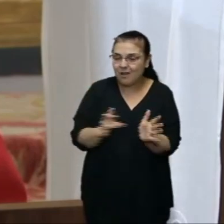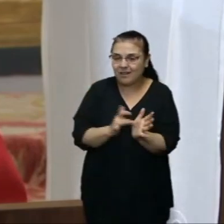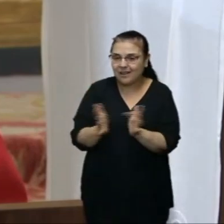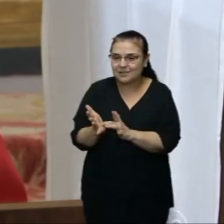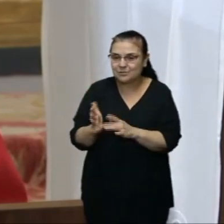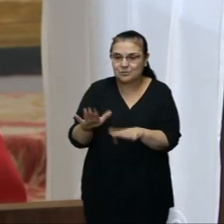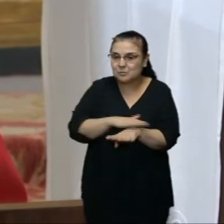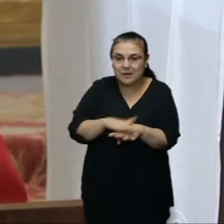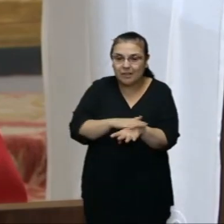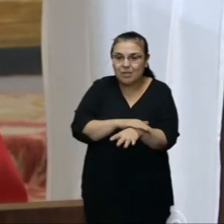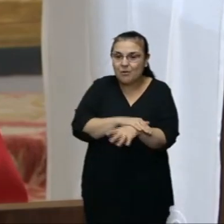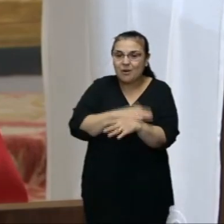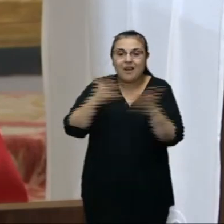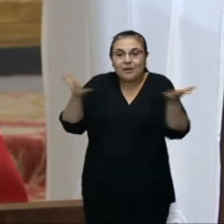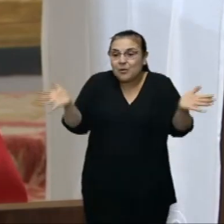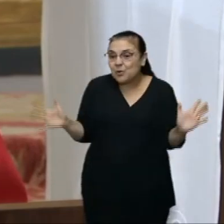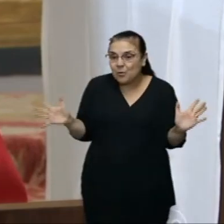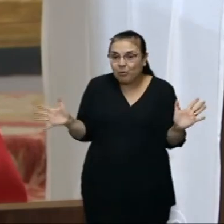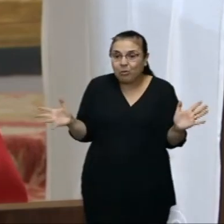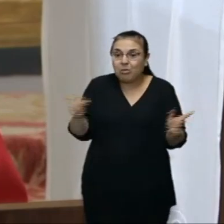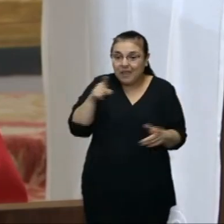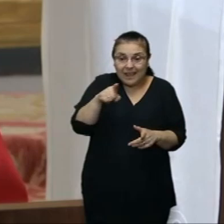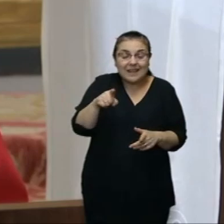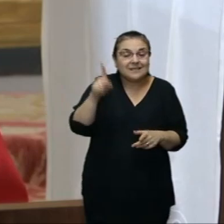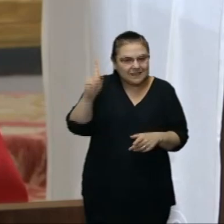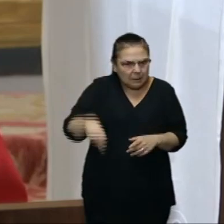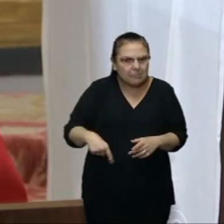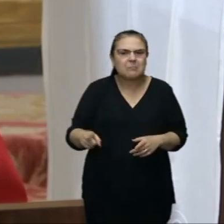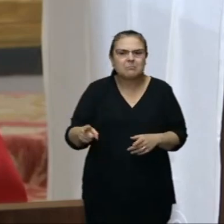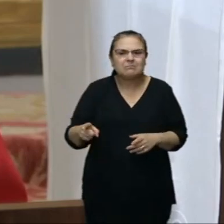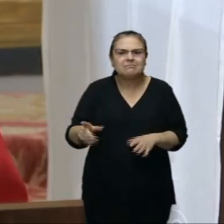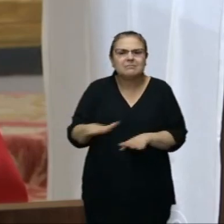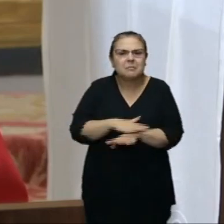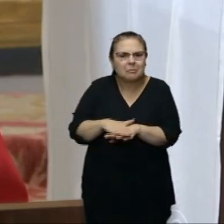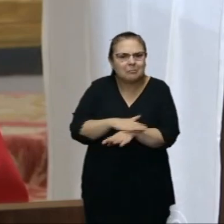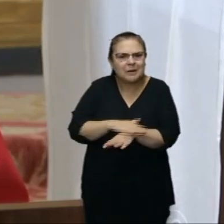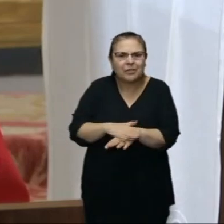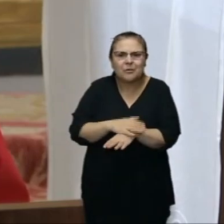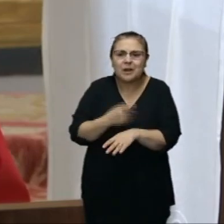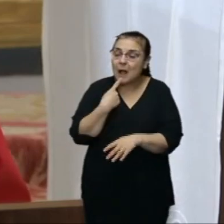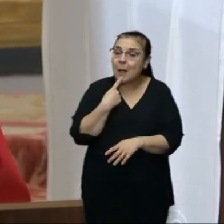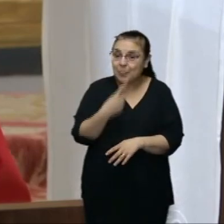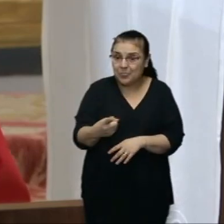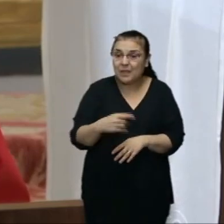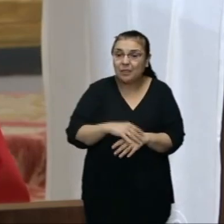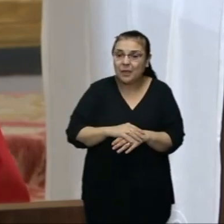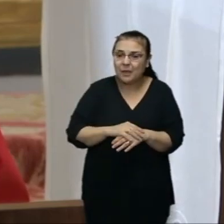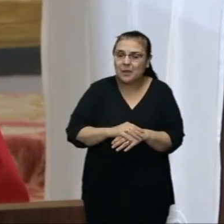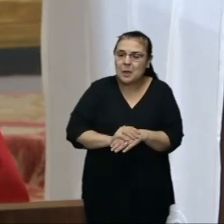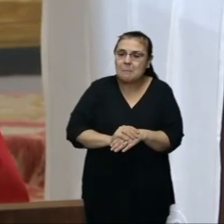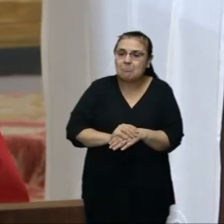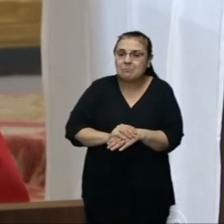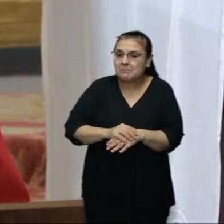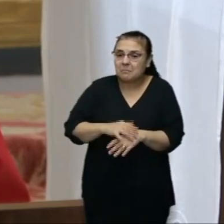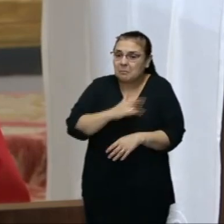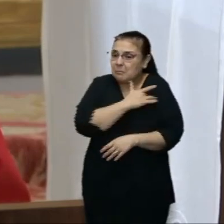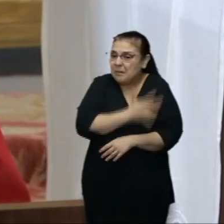cruz, él también termina perdonando. Perdónalo, Señor, porque no saben lo que